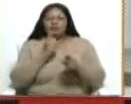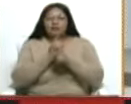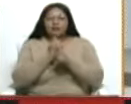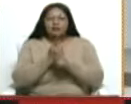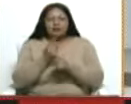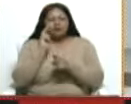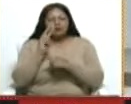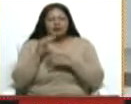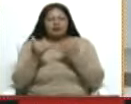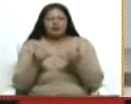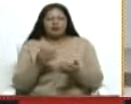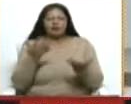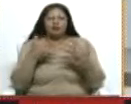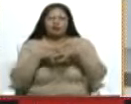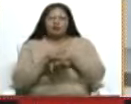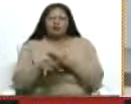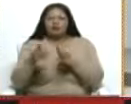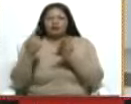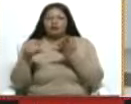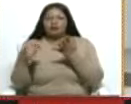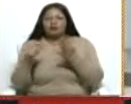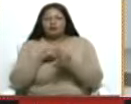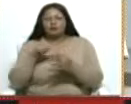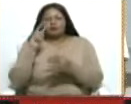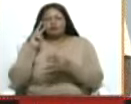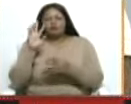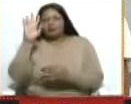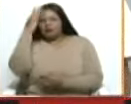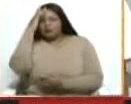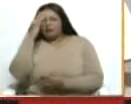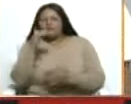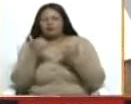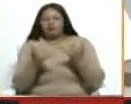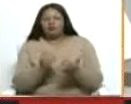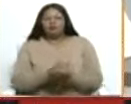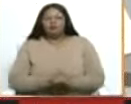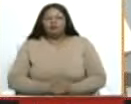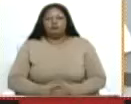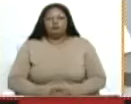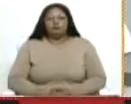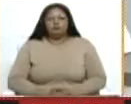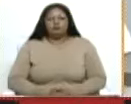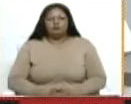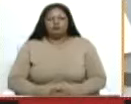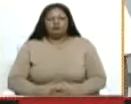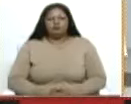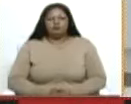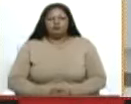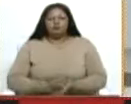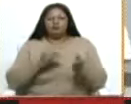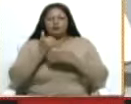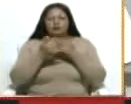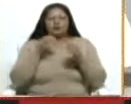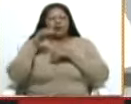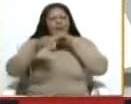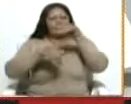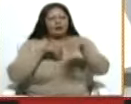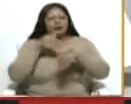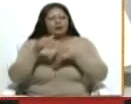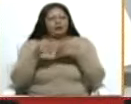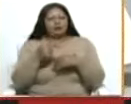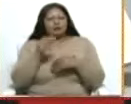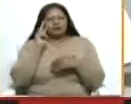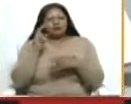tú puedes combinar las cosas, porque yo vi, por ejemplo, en carnavales había tantas programaciones en las playas, pero casi no se vieron